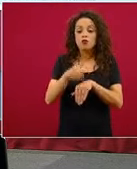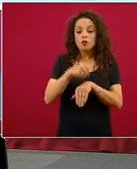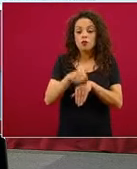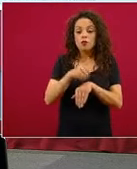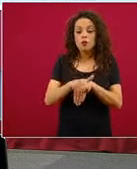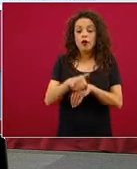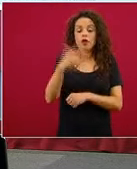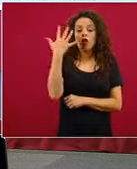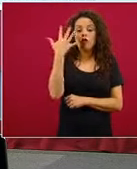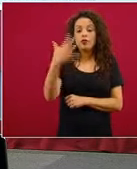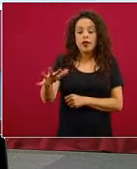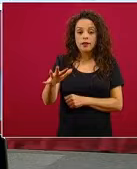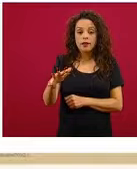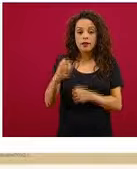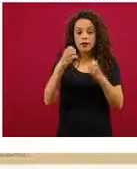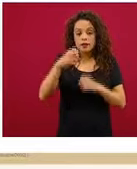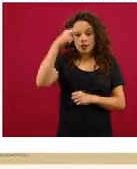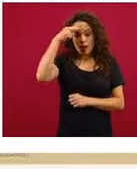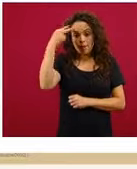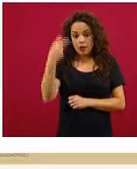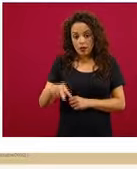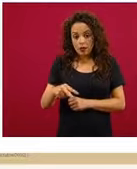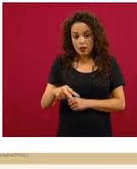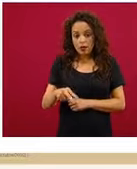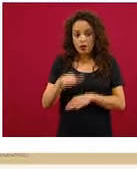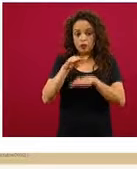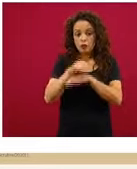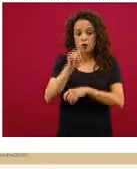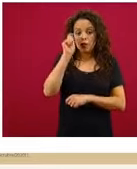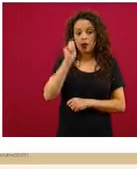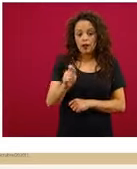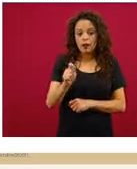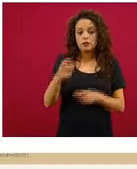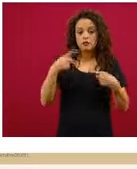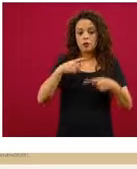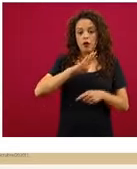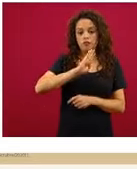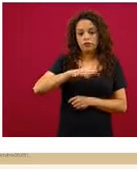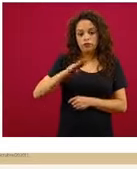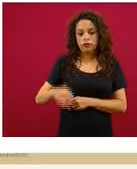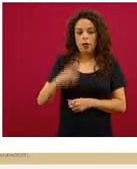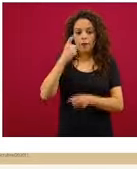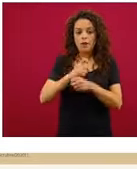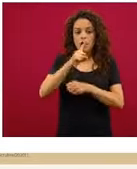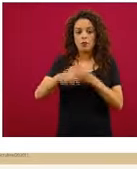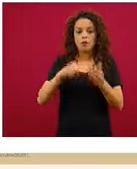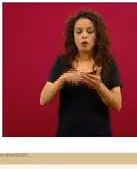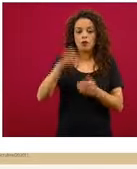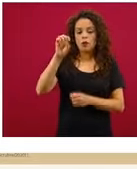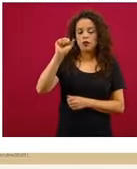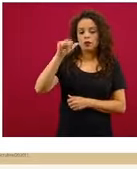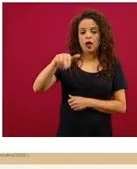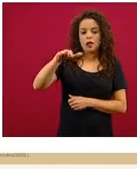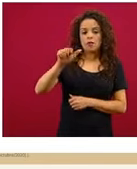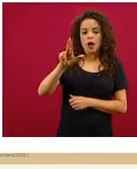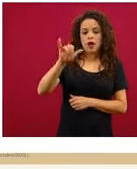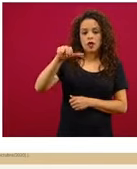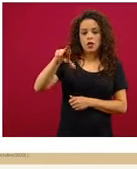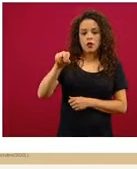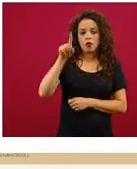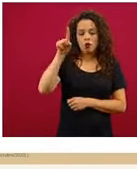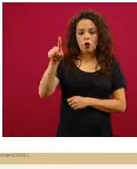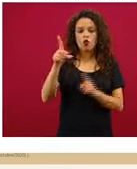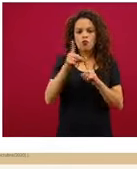ocupa México en relación a la mortalidad mundial. En primer lugar está San Marino. San Marino es una entidad